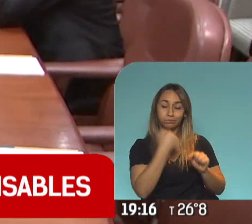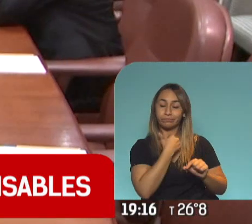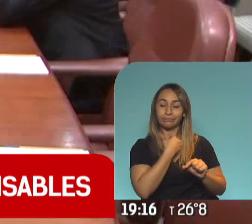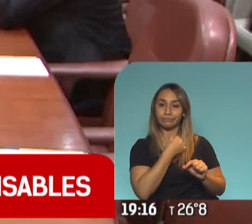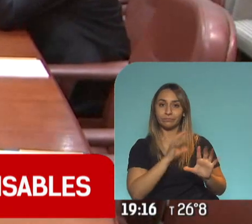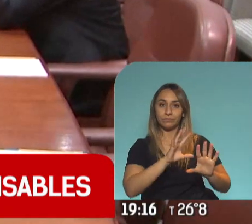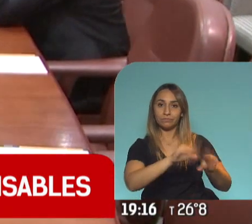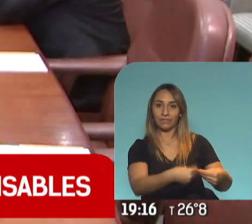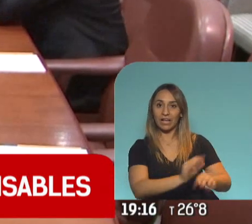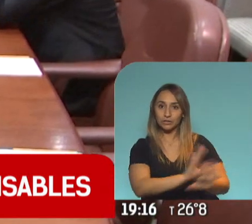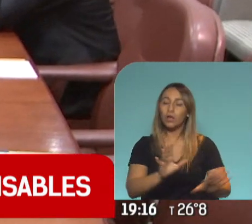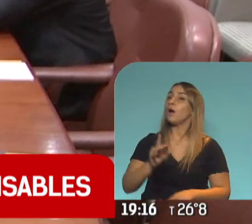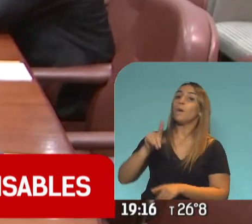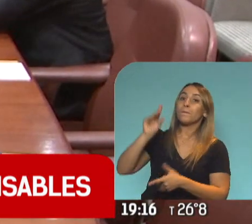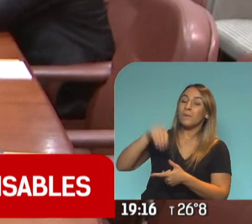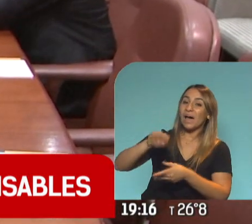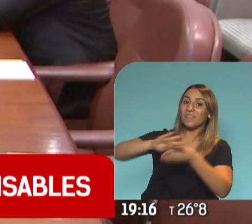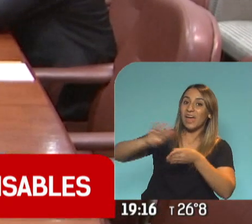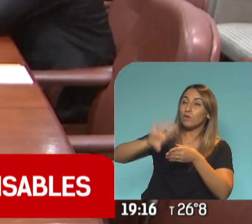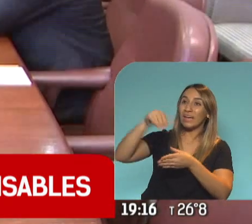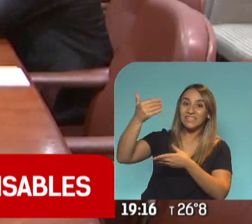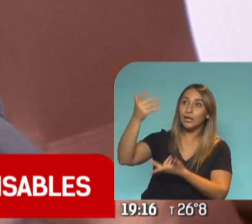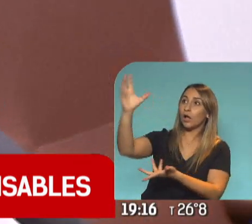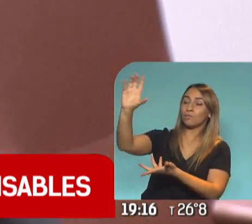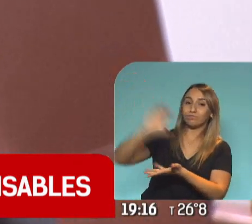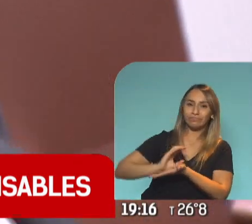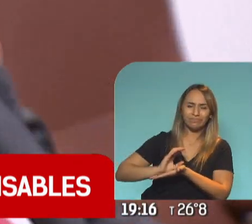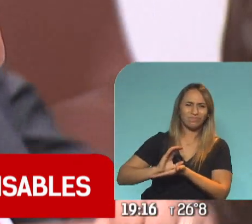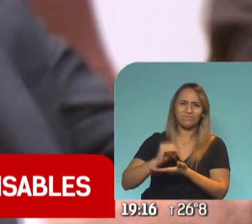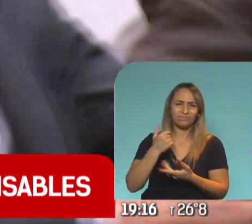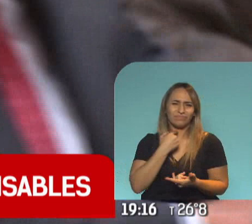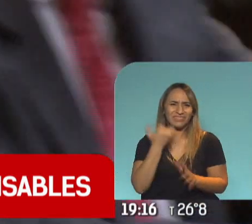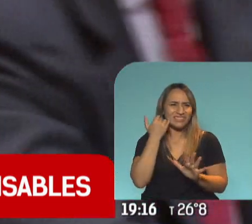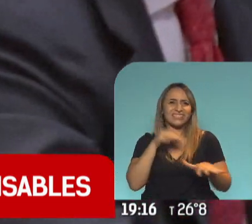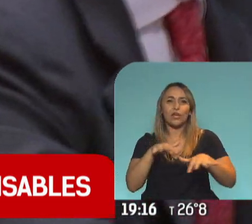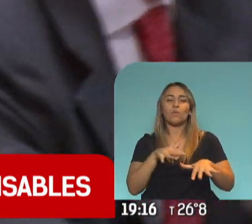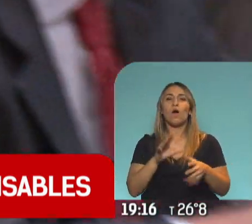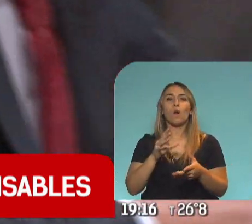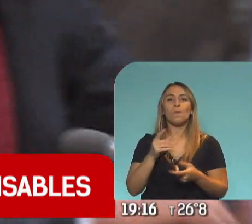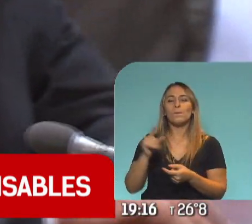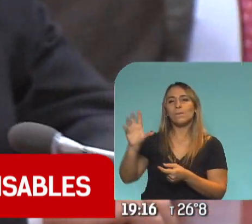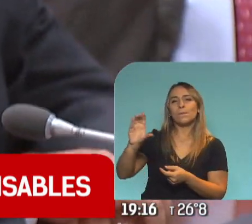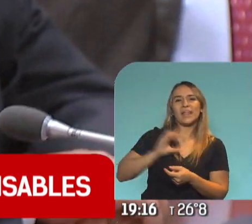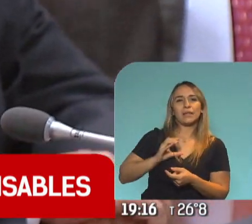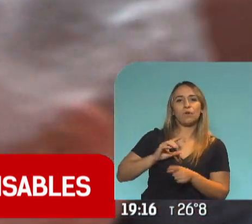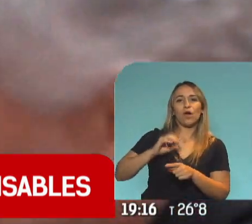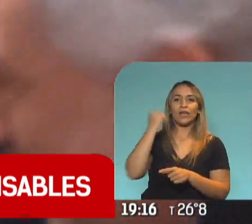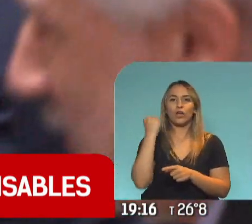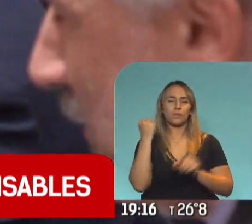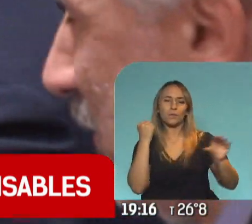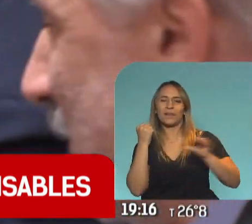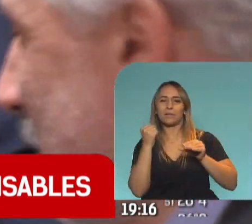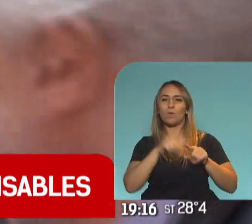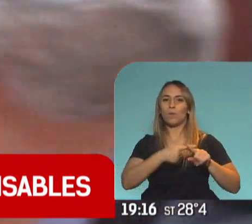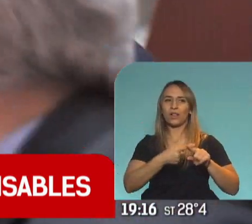al exterior, estábamos ya con un índice de inflación muy grande, de pobreza muy grande. Un préstamo económico y un préstamo político. Claro. Fundamentalmente político. Pero ¿no? llega en